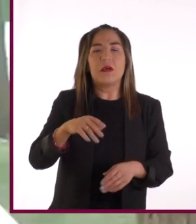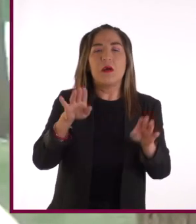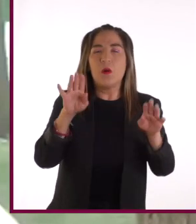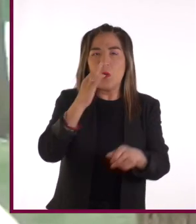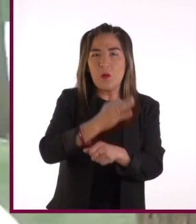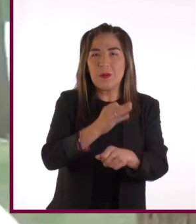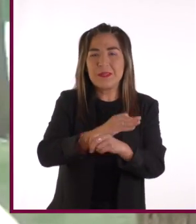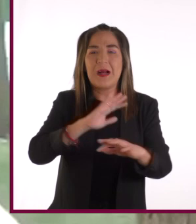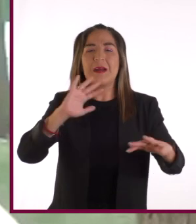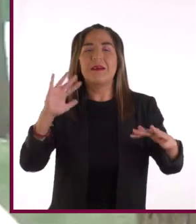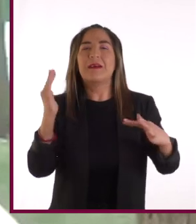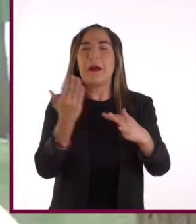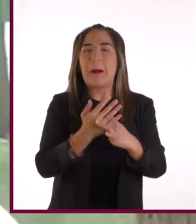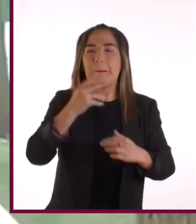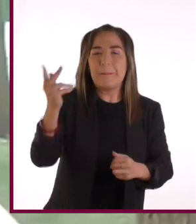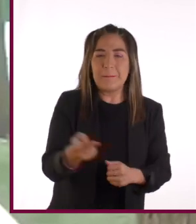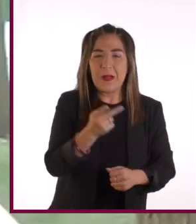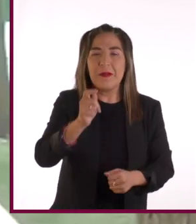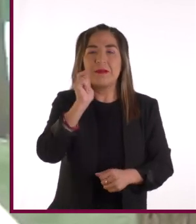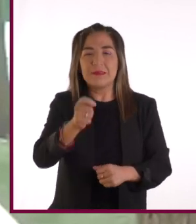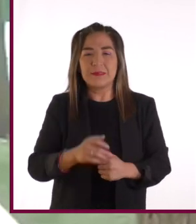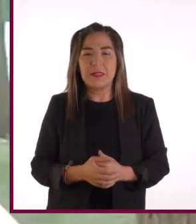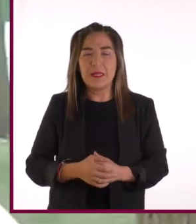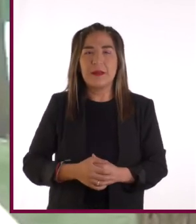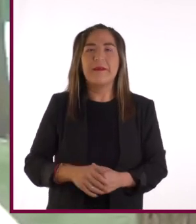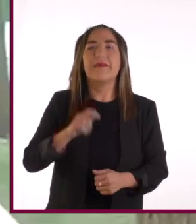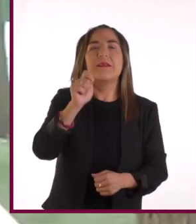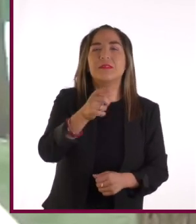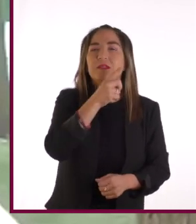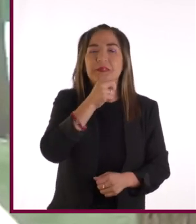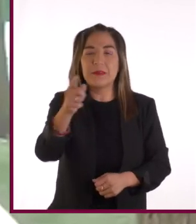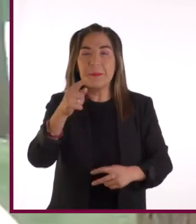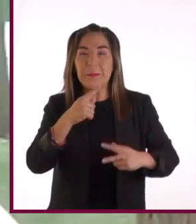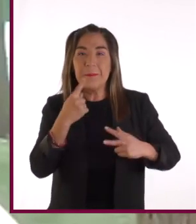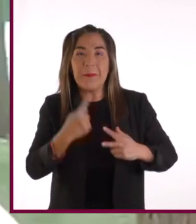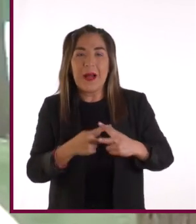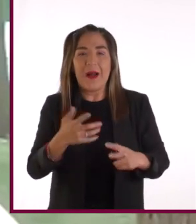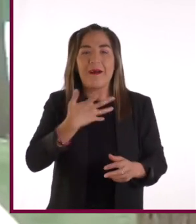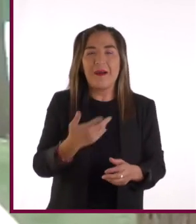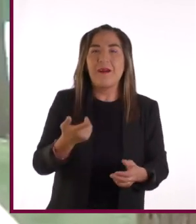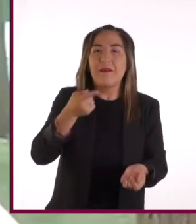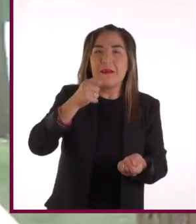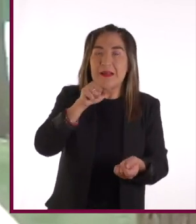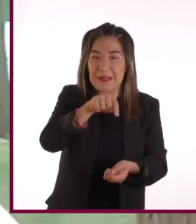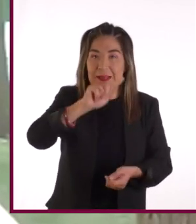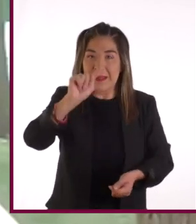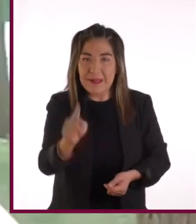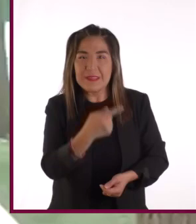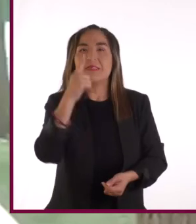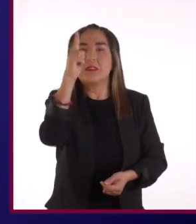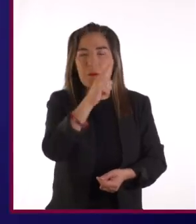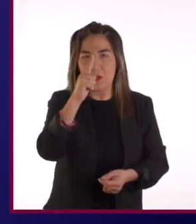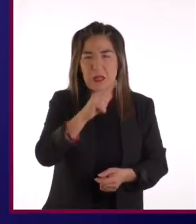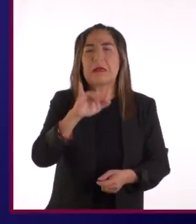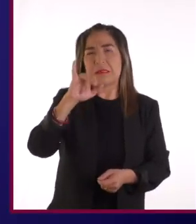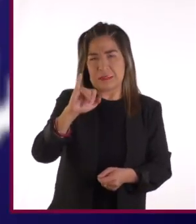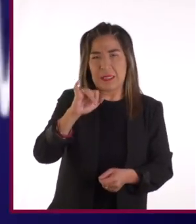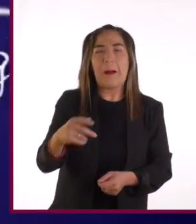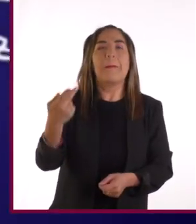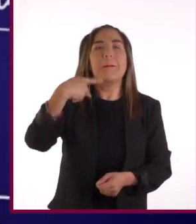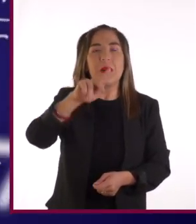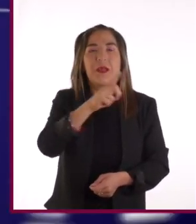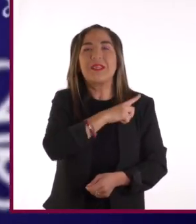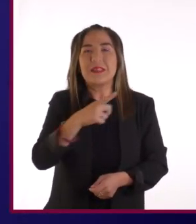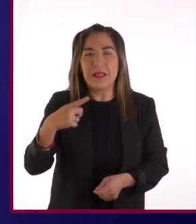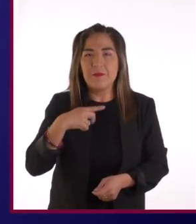la pregunta en dos. La primera, ¿estás dando como de manera implícita el hecho de que las matemáticas son un lenguaje? Y sí,